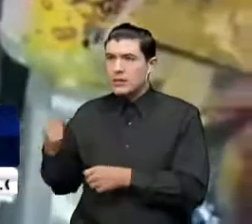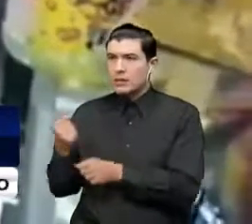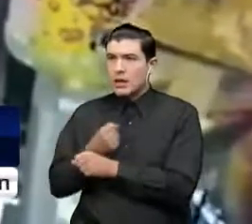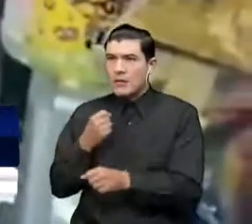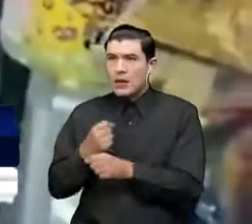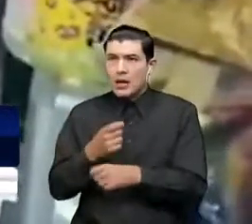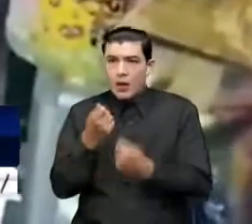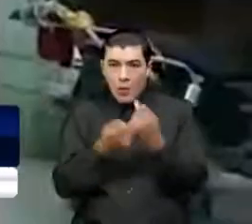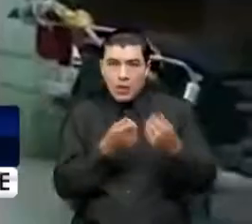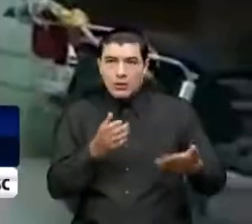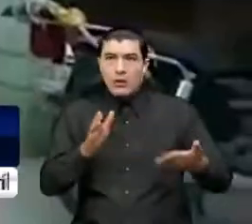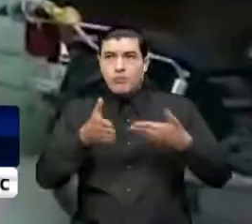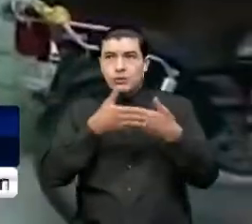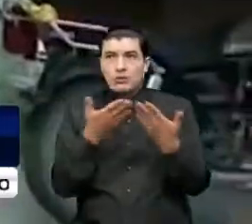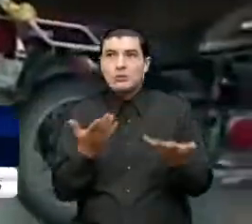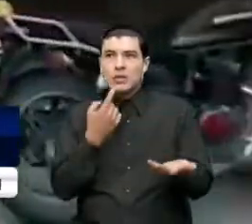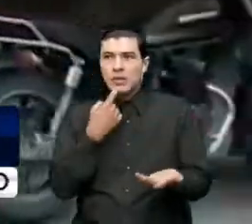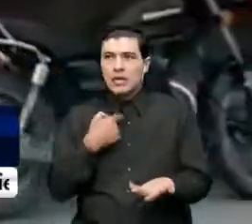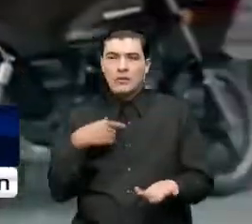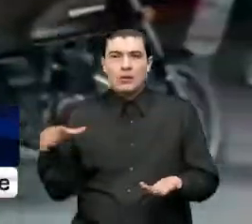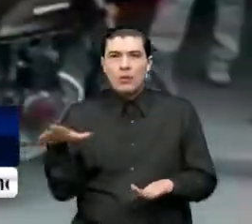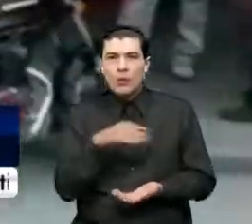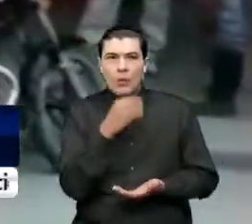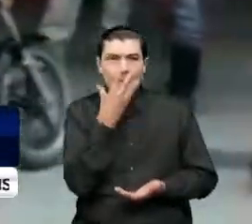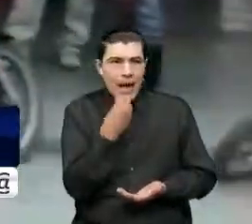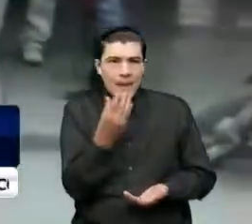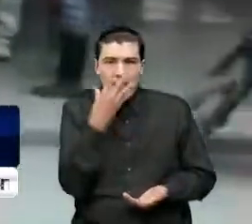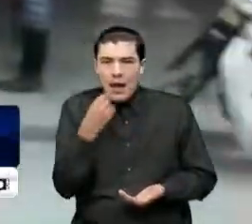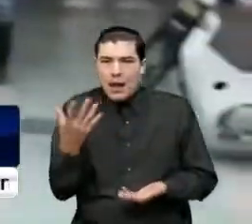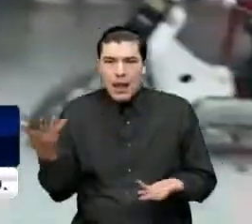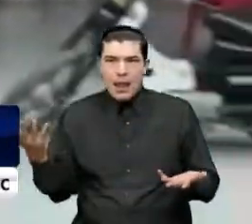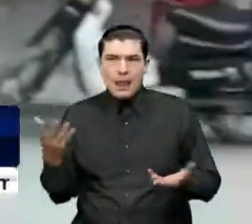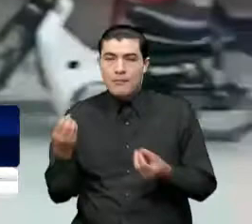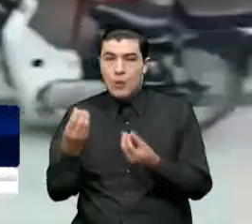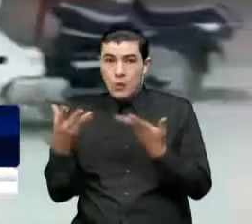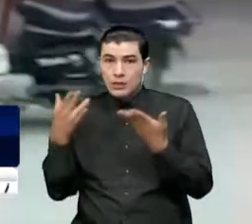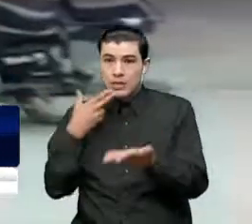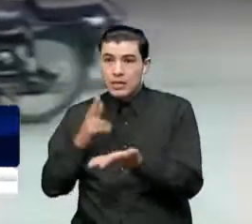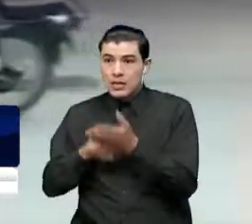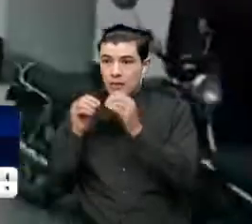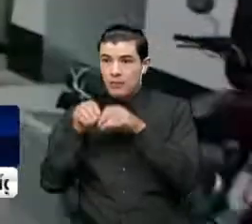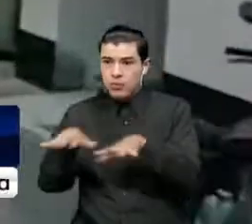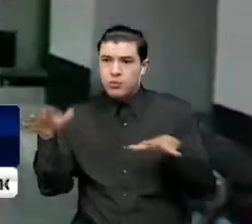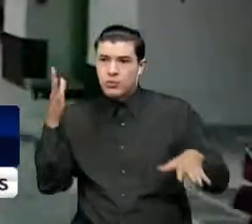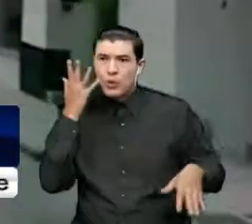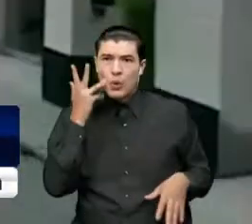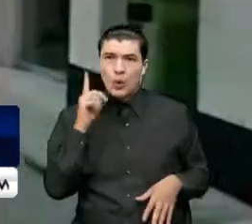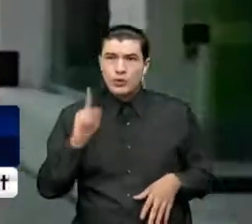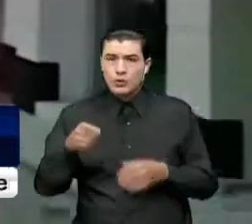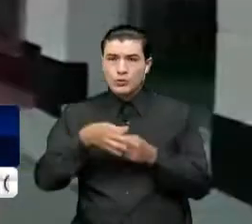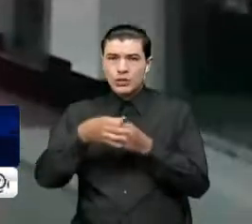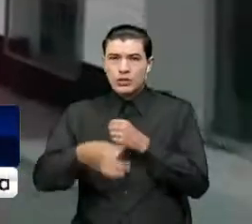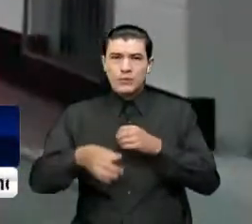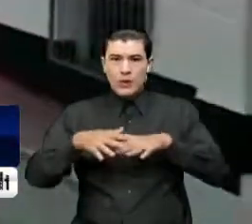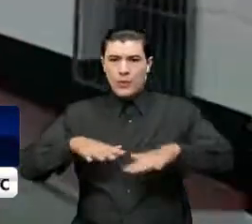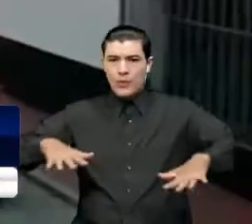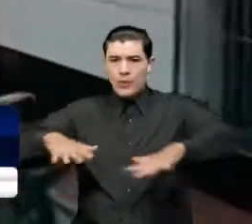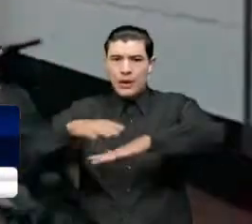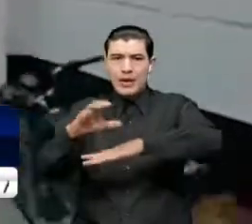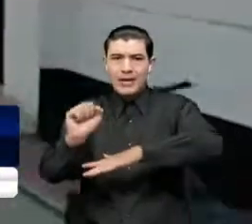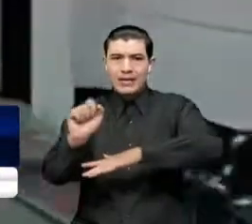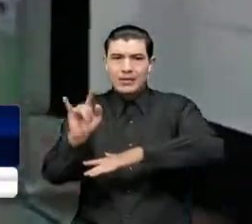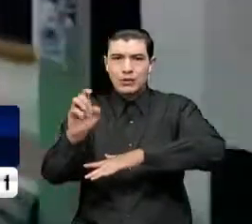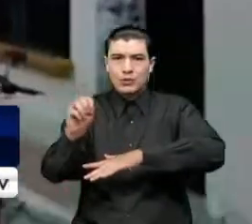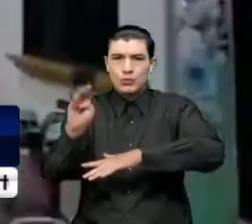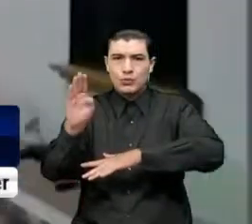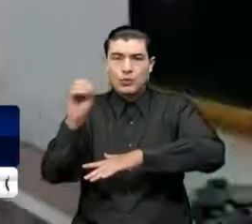comercio derrapes dígame todo echando malo varios han sido de los panfletos que circulan diariamente por los municipios del catatumbo sin saberse